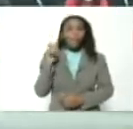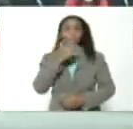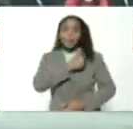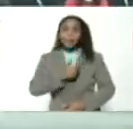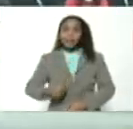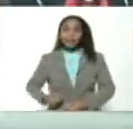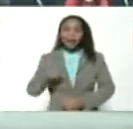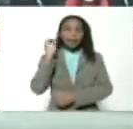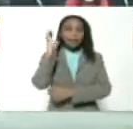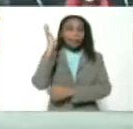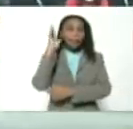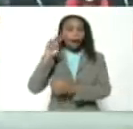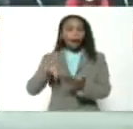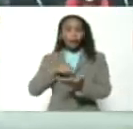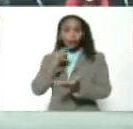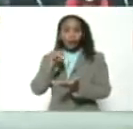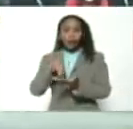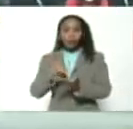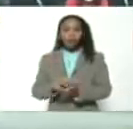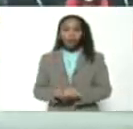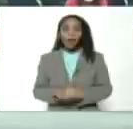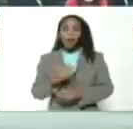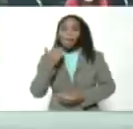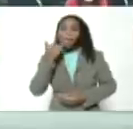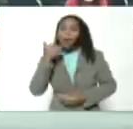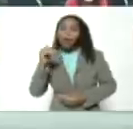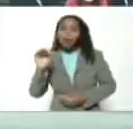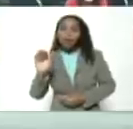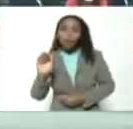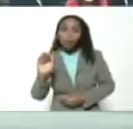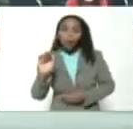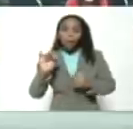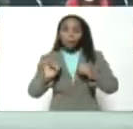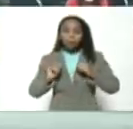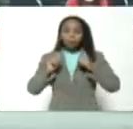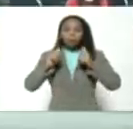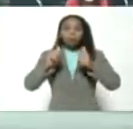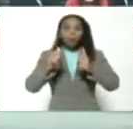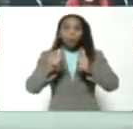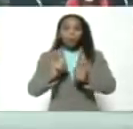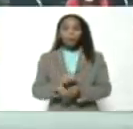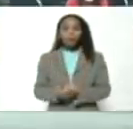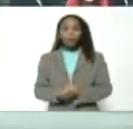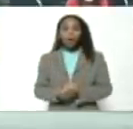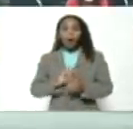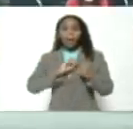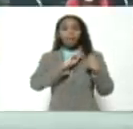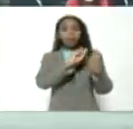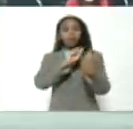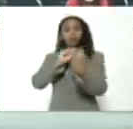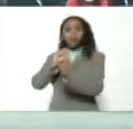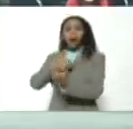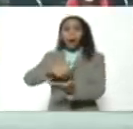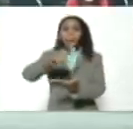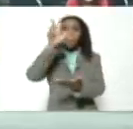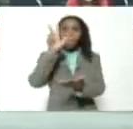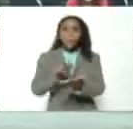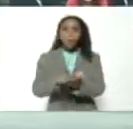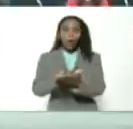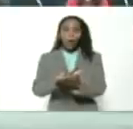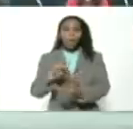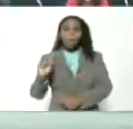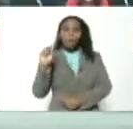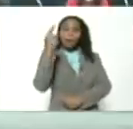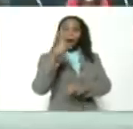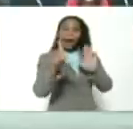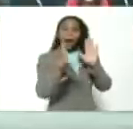presidente de la Asamblea Nacional, que muy pronto van a empezar a discutir para aprobar la primera